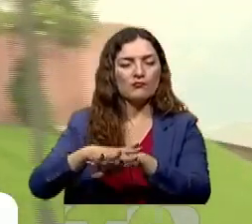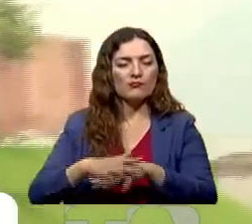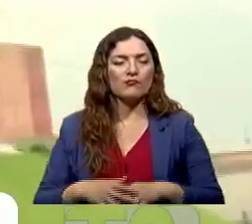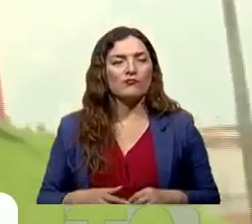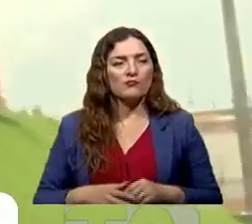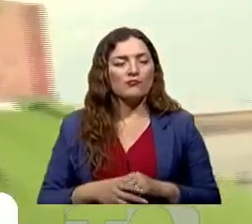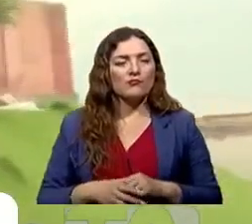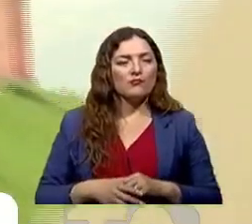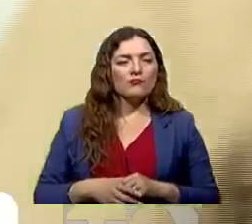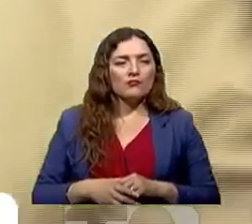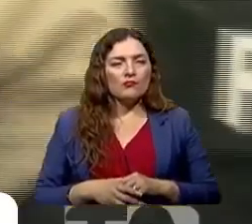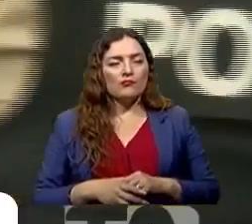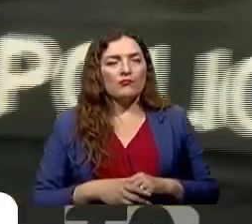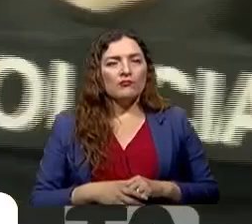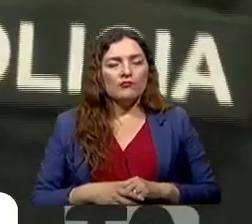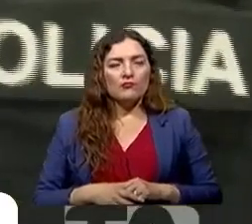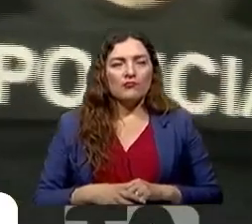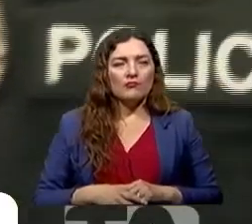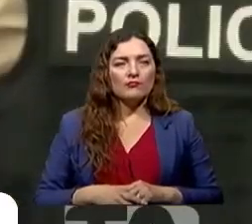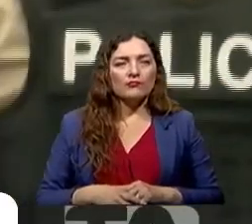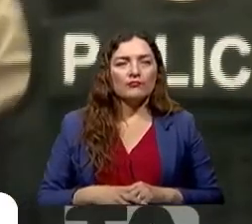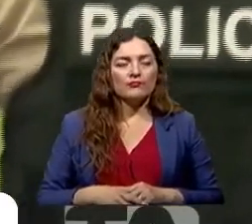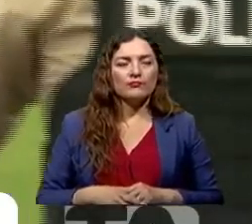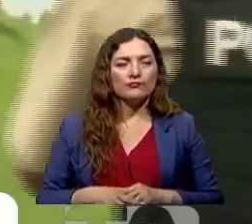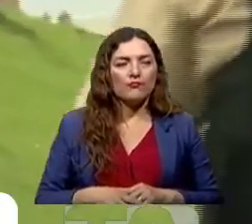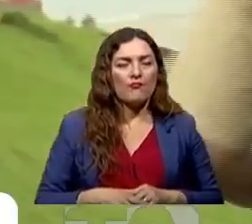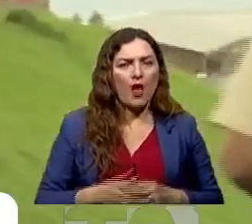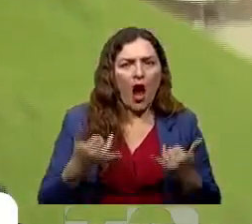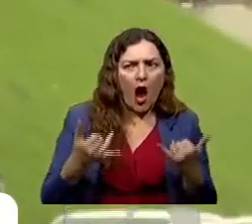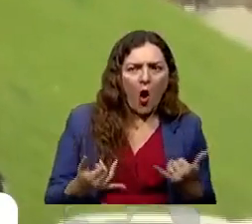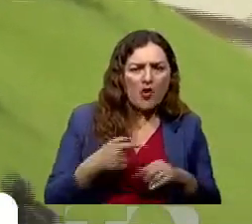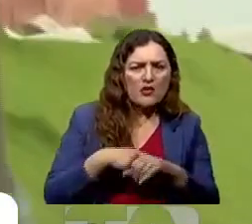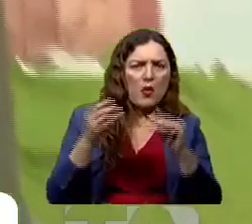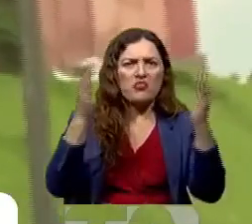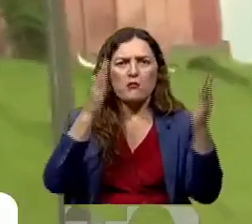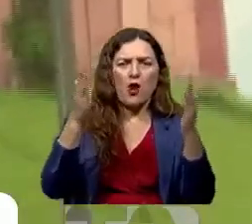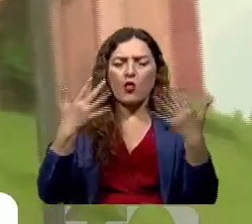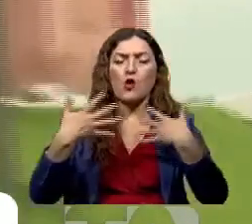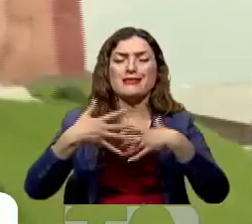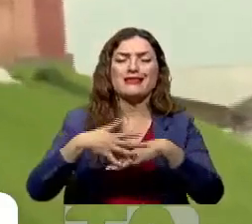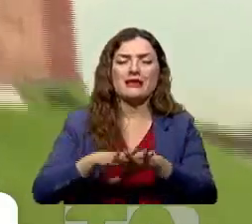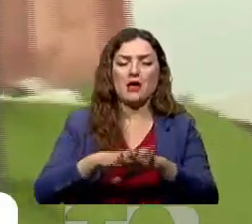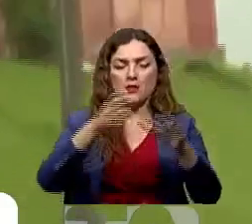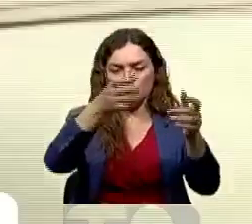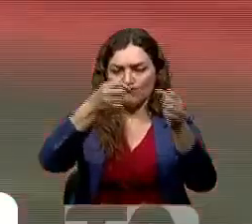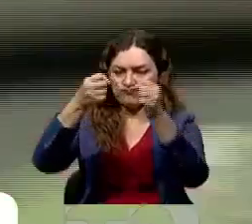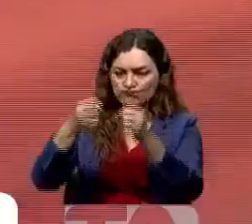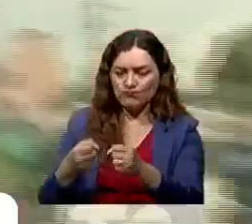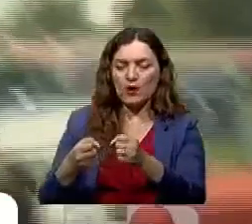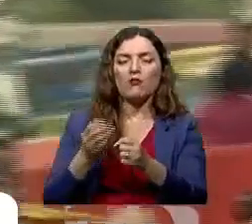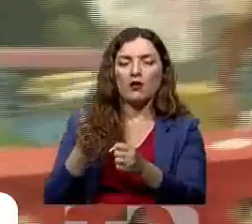una intervención por este momento, sino que sea una intervención integral con la finalidad de que estas personas puedan